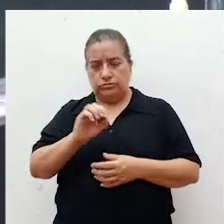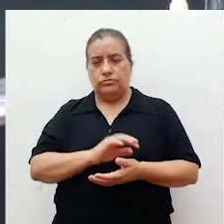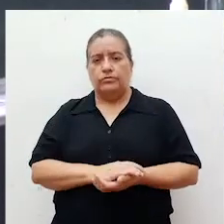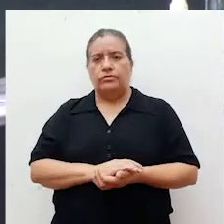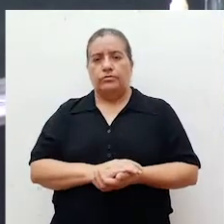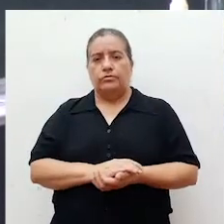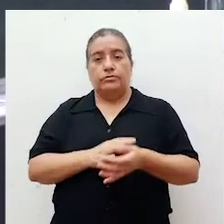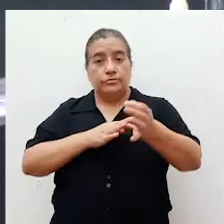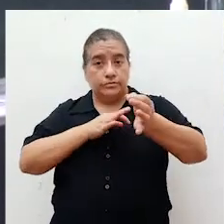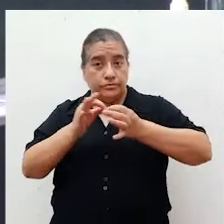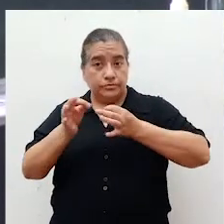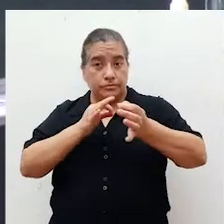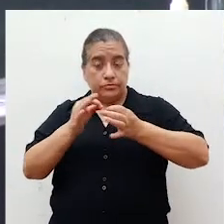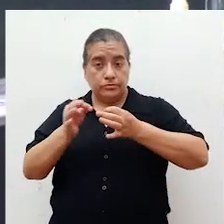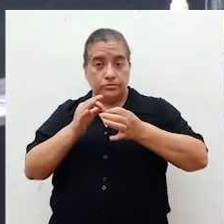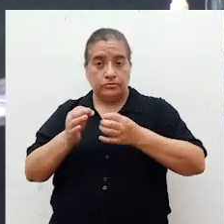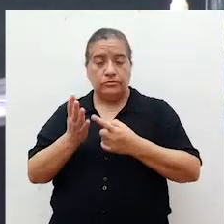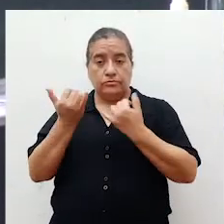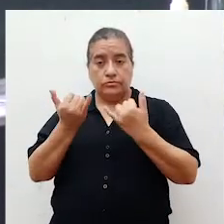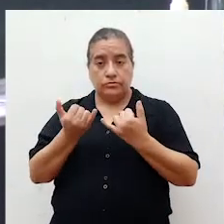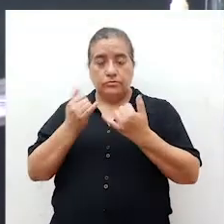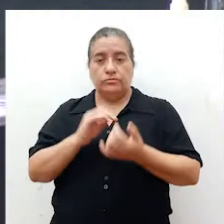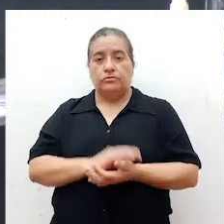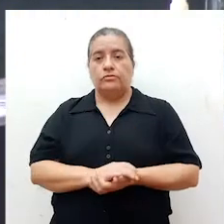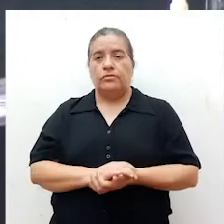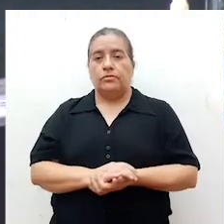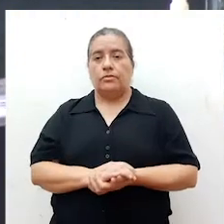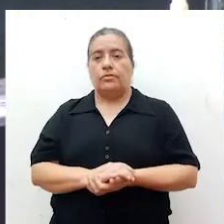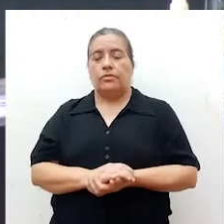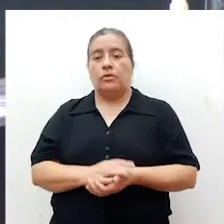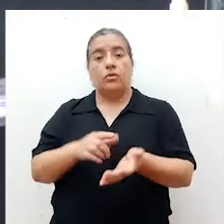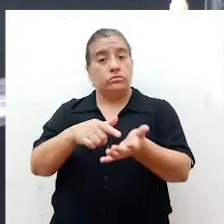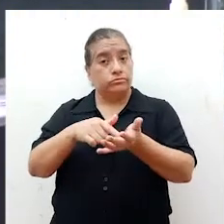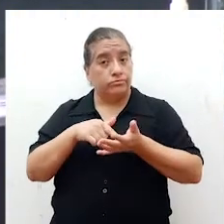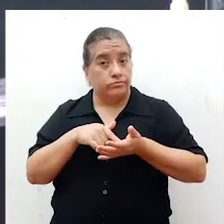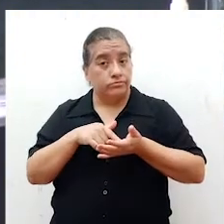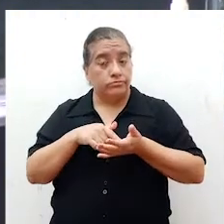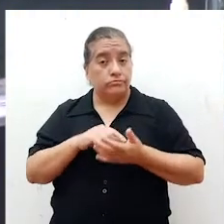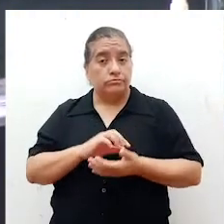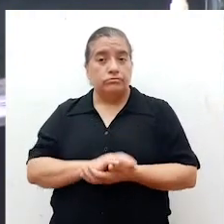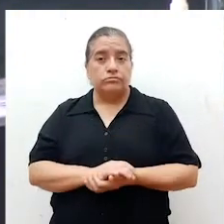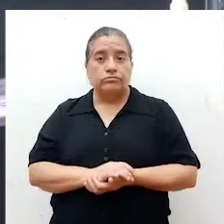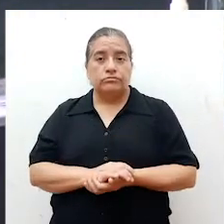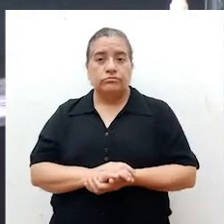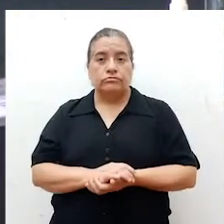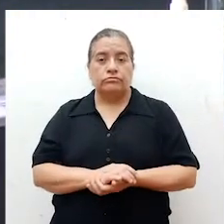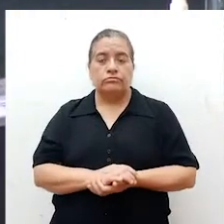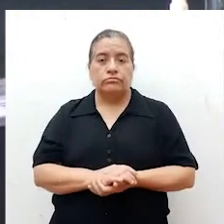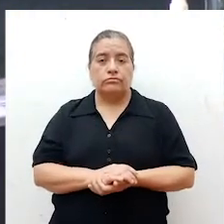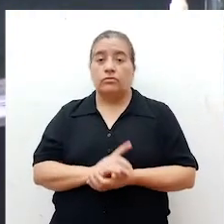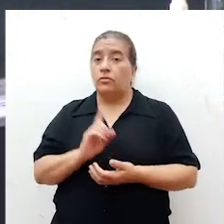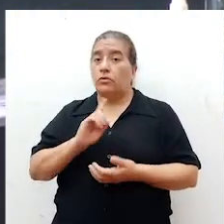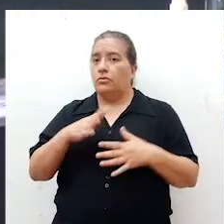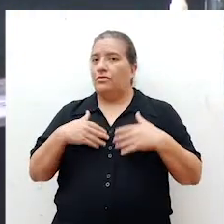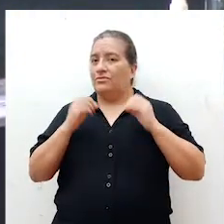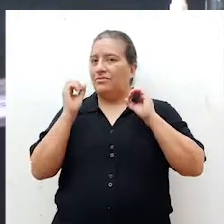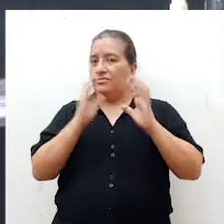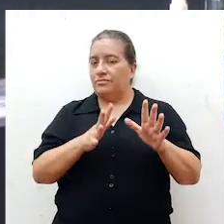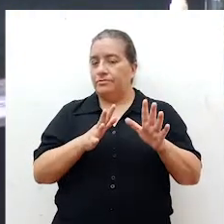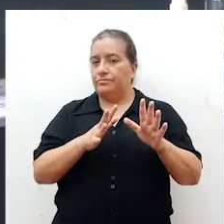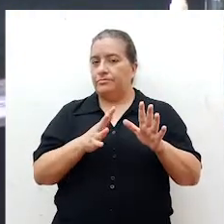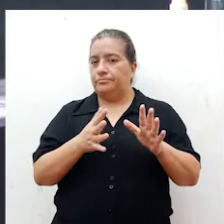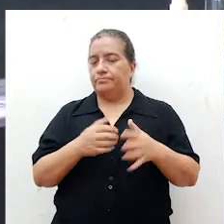este año 2020. La rendición de cuentas, señalaba, es una obligación